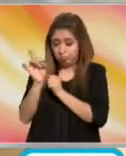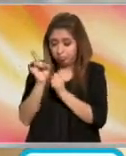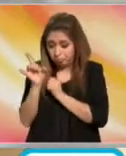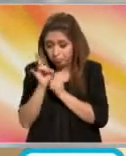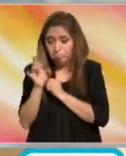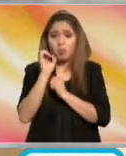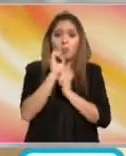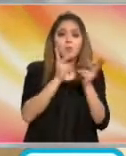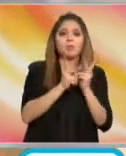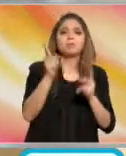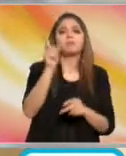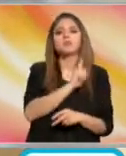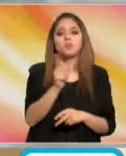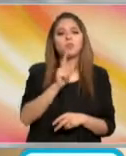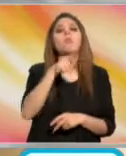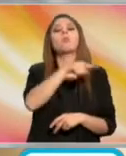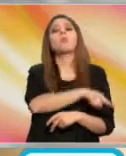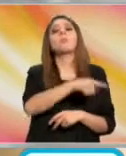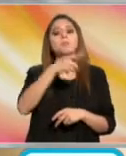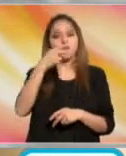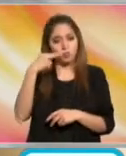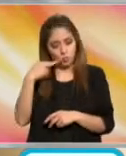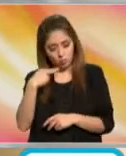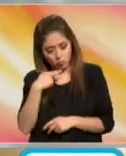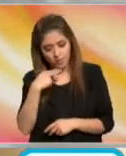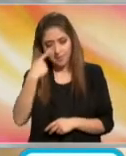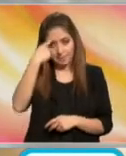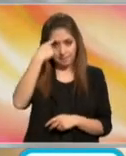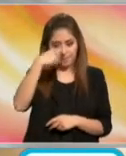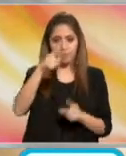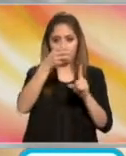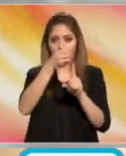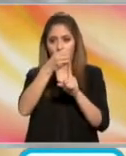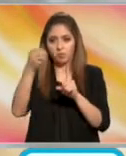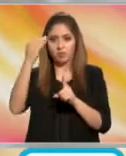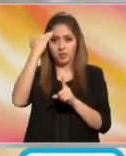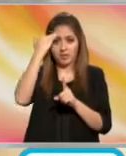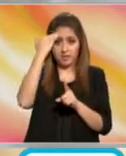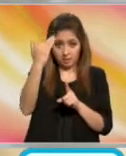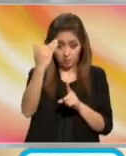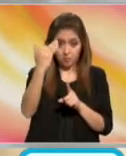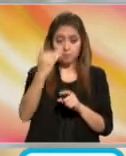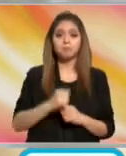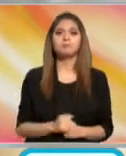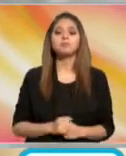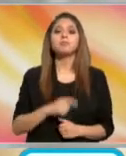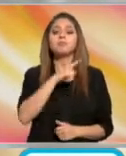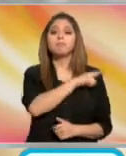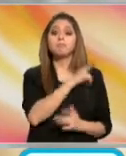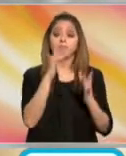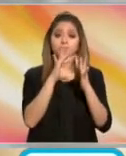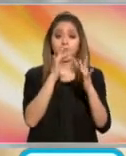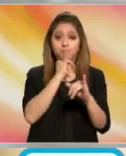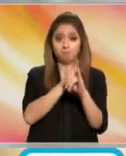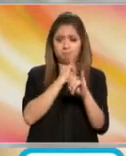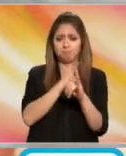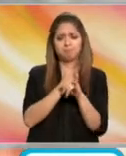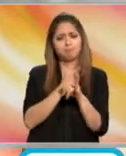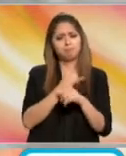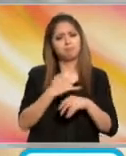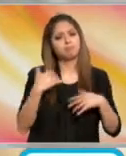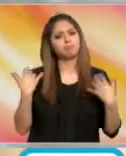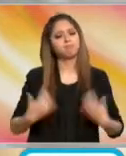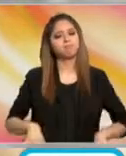tiempo. Ajá. Hay que usarlas para optimizar el tiempo, ¿cierto? Sí. Muy bien. Las redes sociales de verdad es una maravilla, es algo